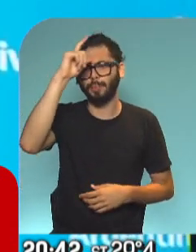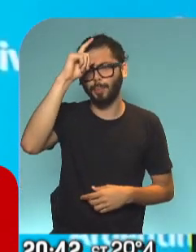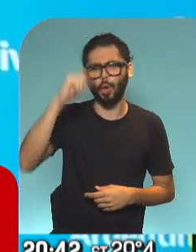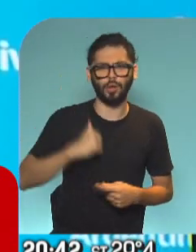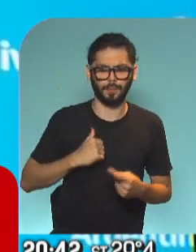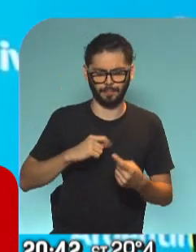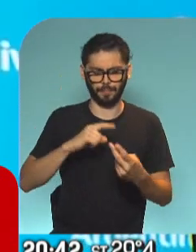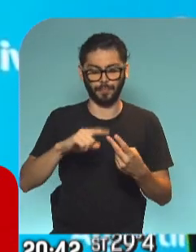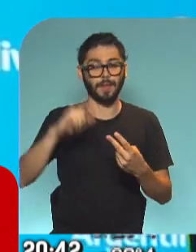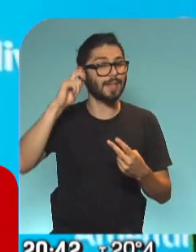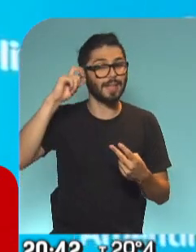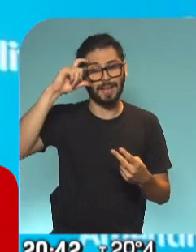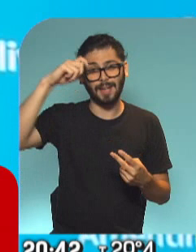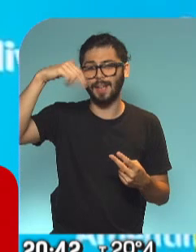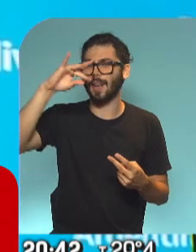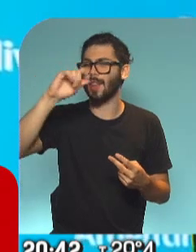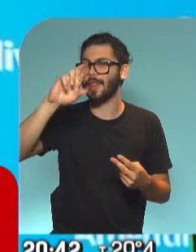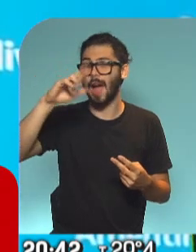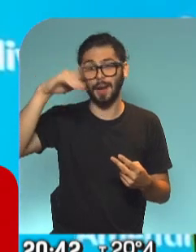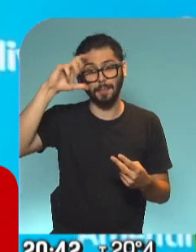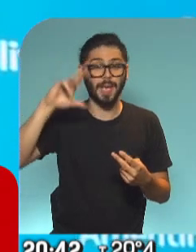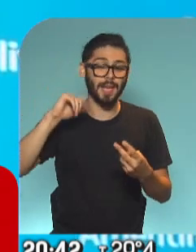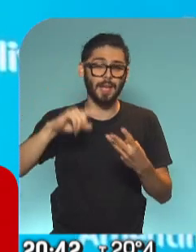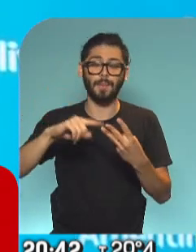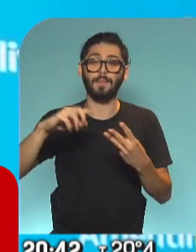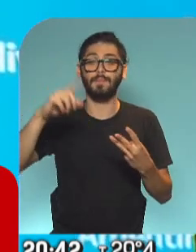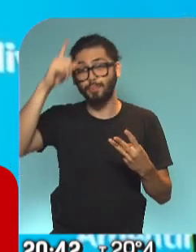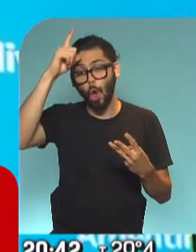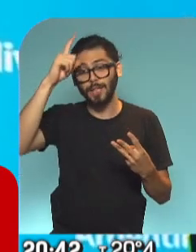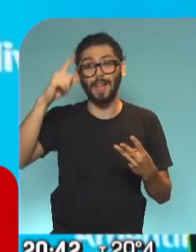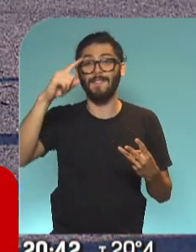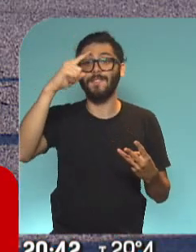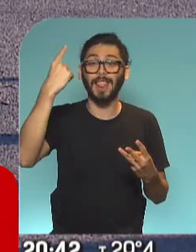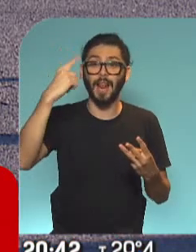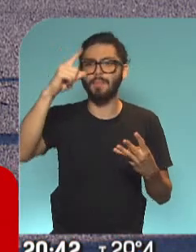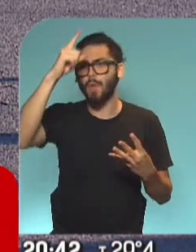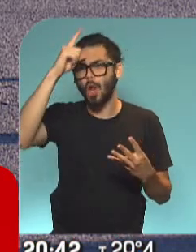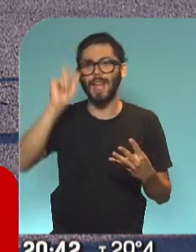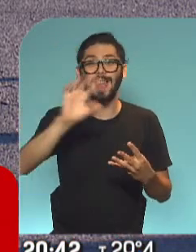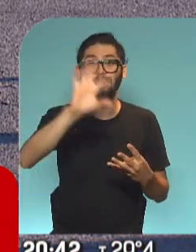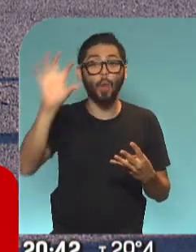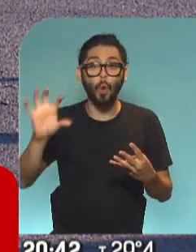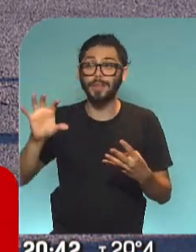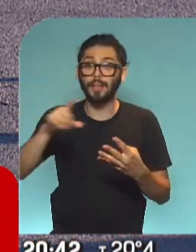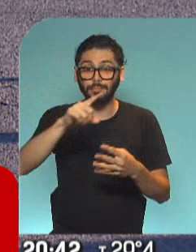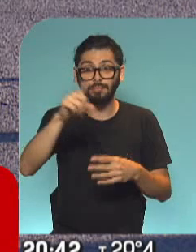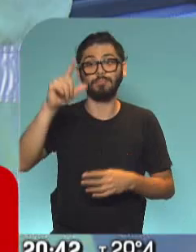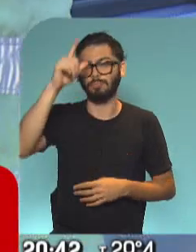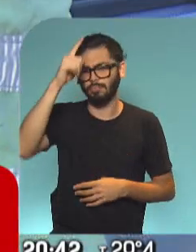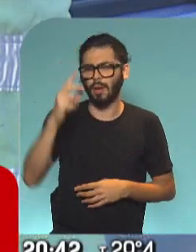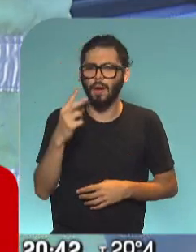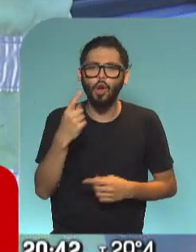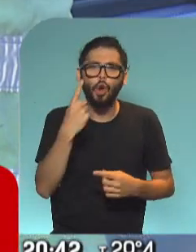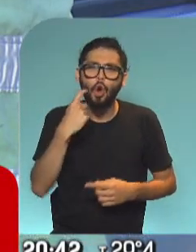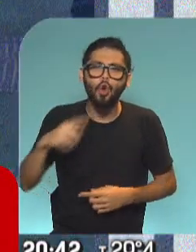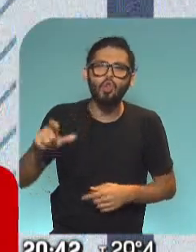la Gendarmería, la Policía Federal y las policías provinciales estarán controlando quién circula